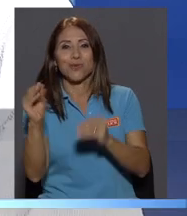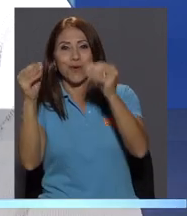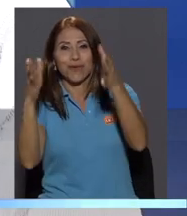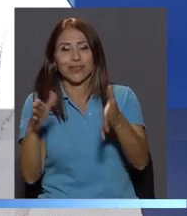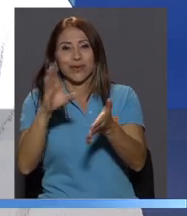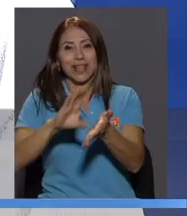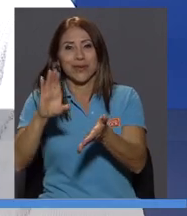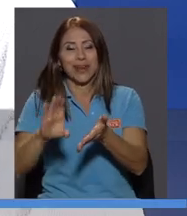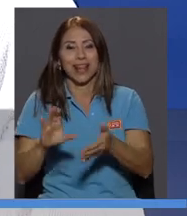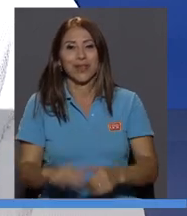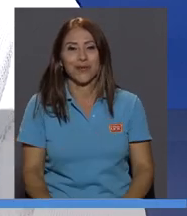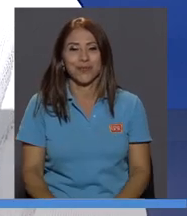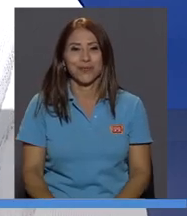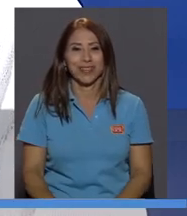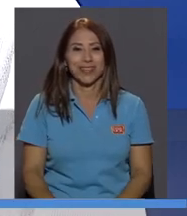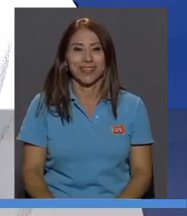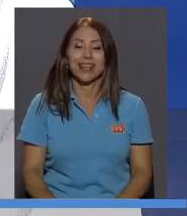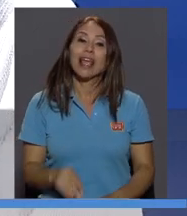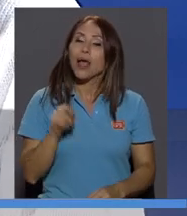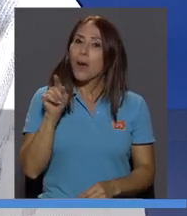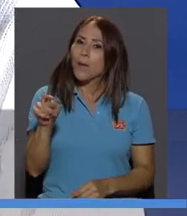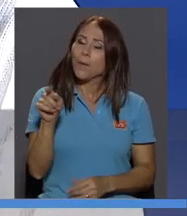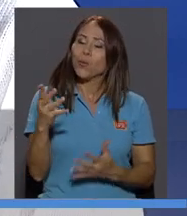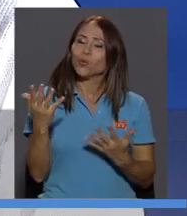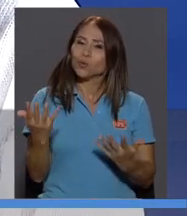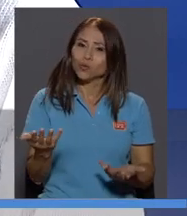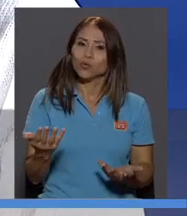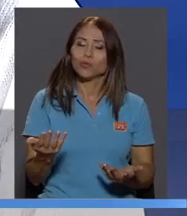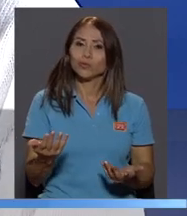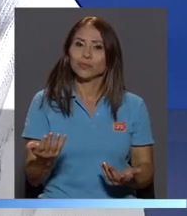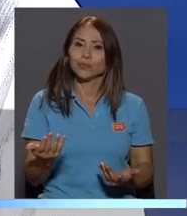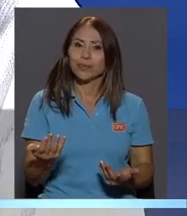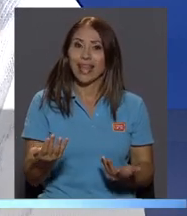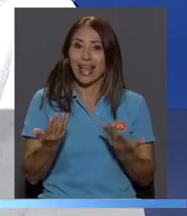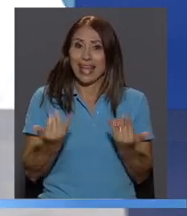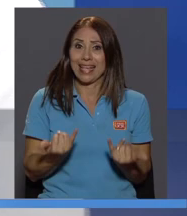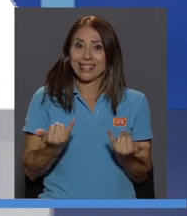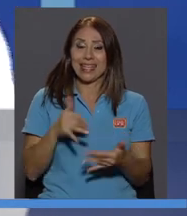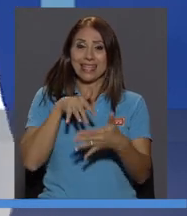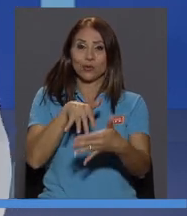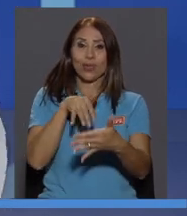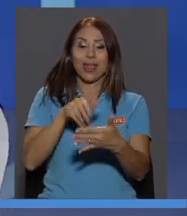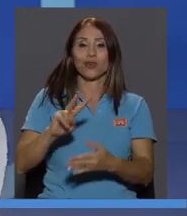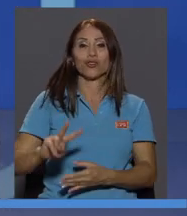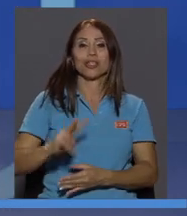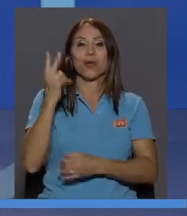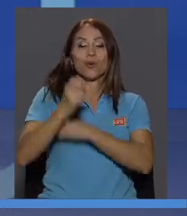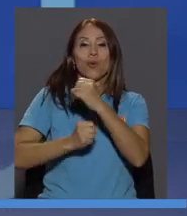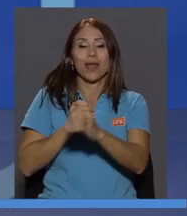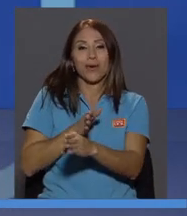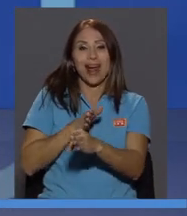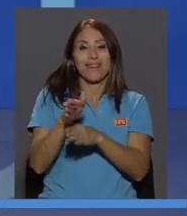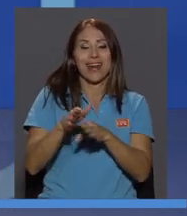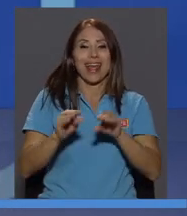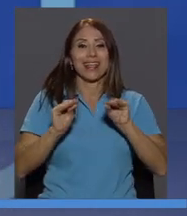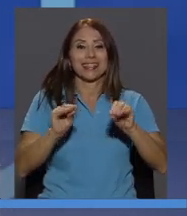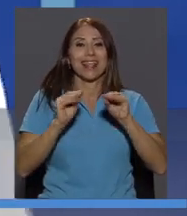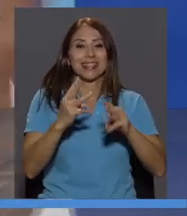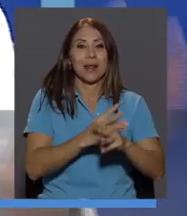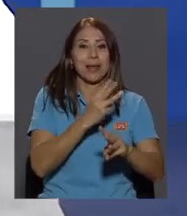momento vos venís y estás estudiando segundo año de enseñanza de la matemática